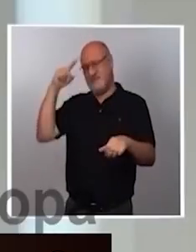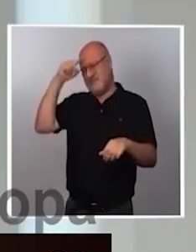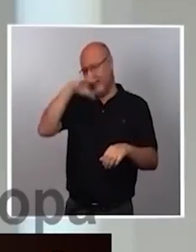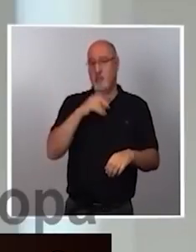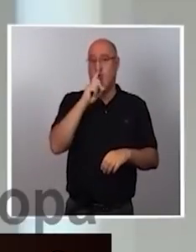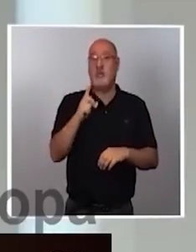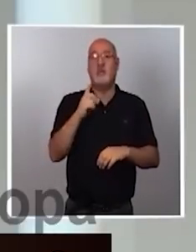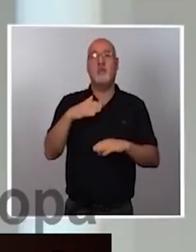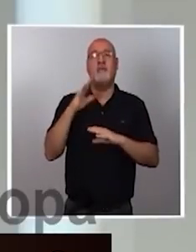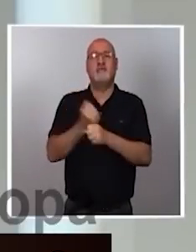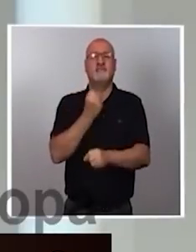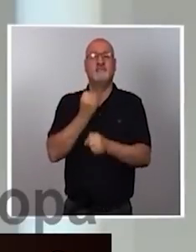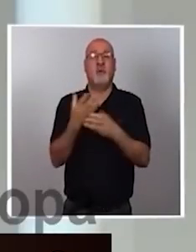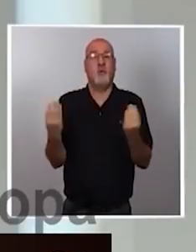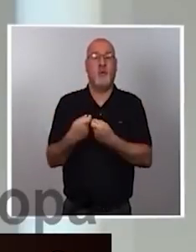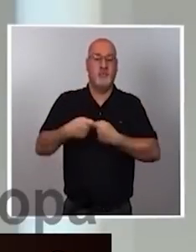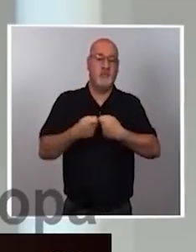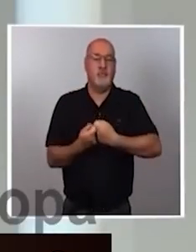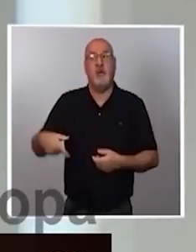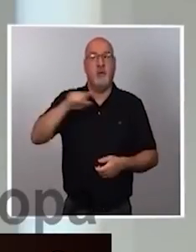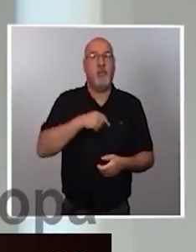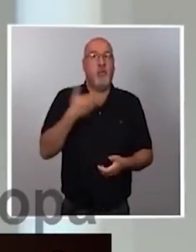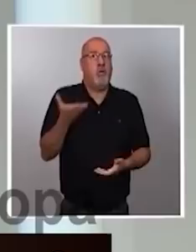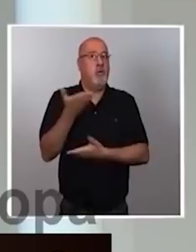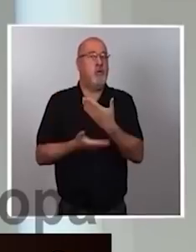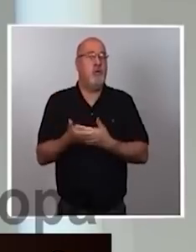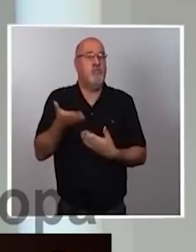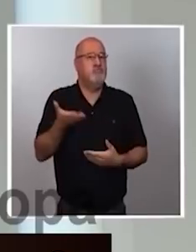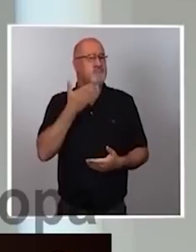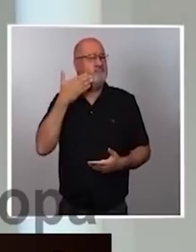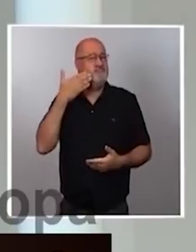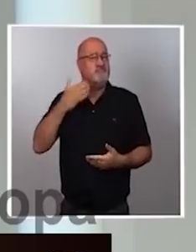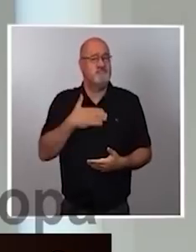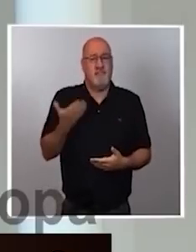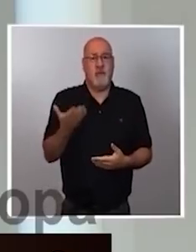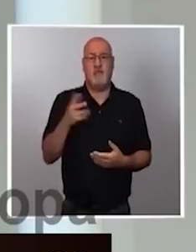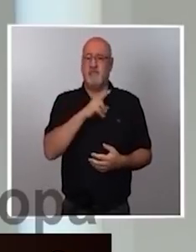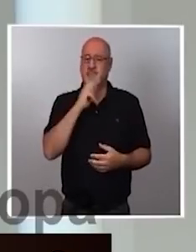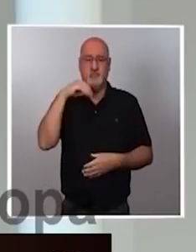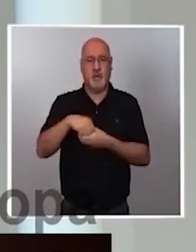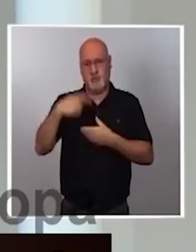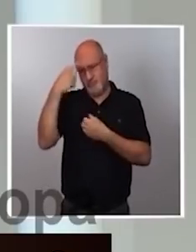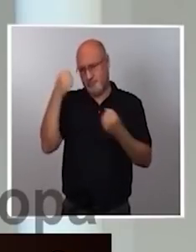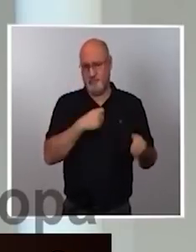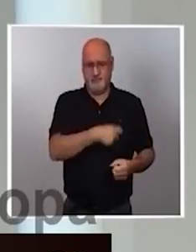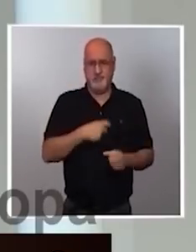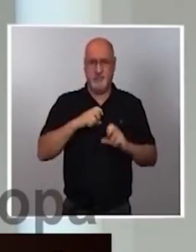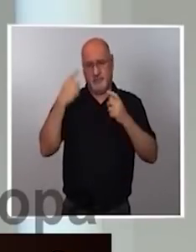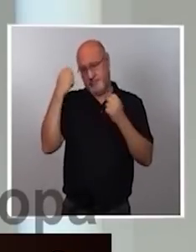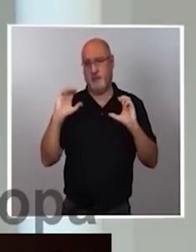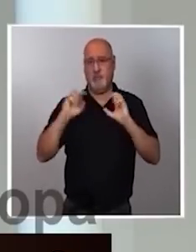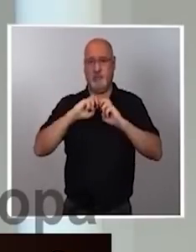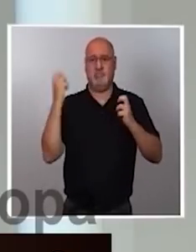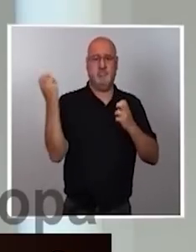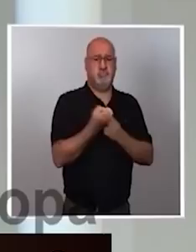ahí no hay ningún mérito por parte del gobierno. El gobierno lo único que hace en este caso es ejercer de intermediario. Las vacunas las ha comprado